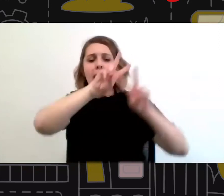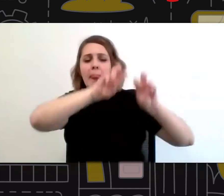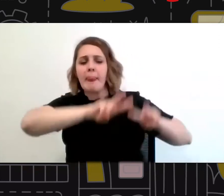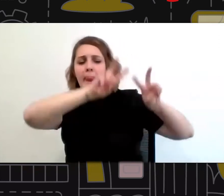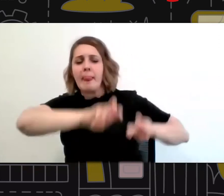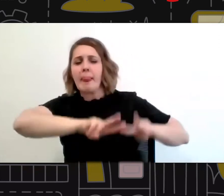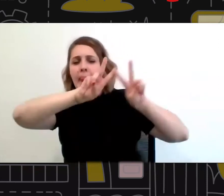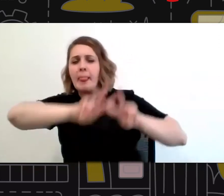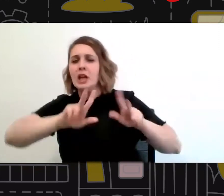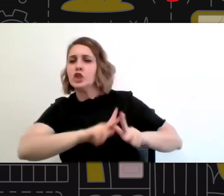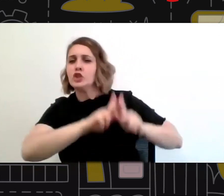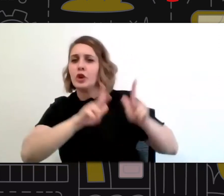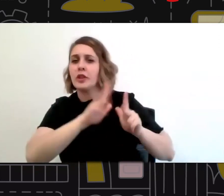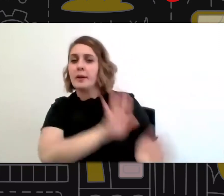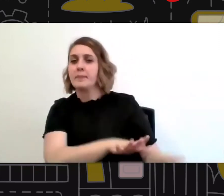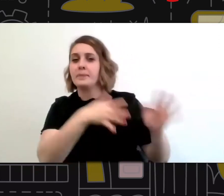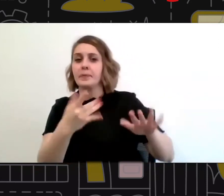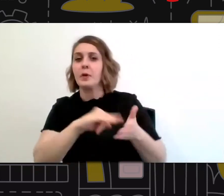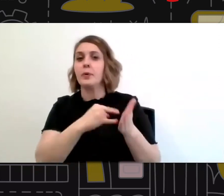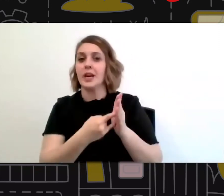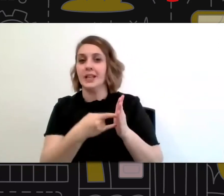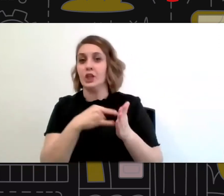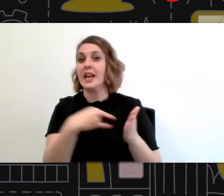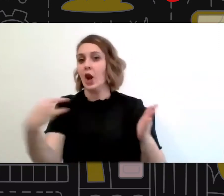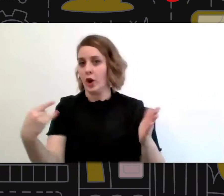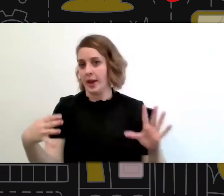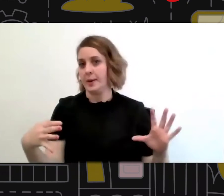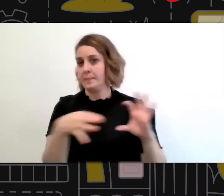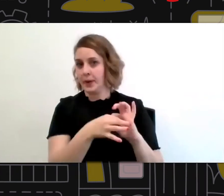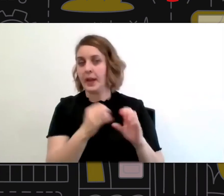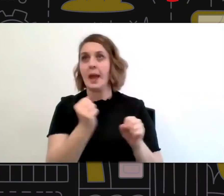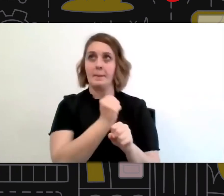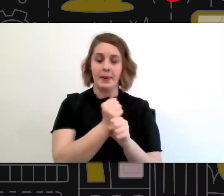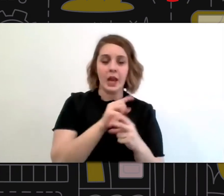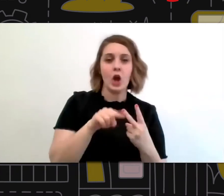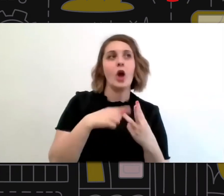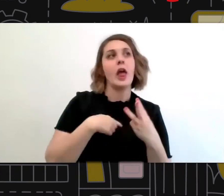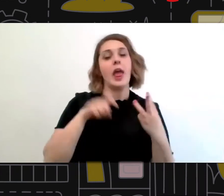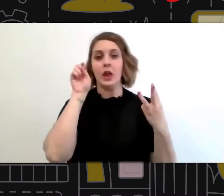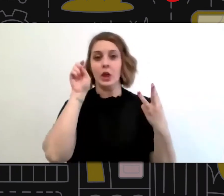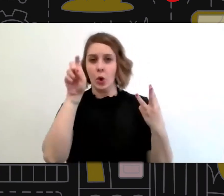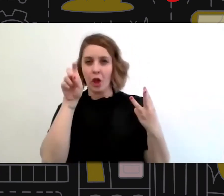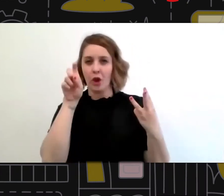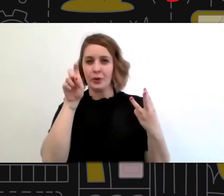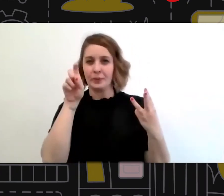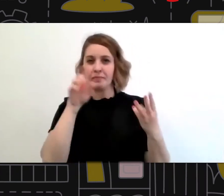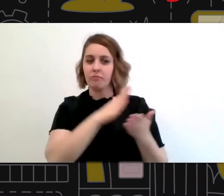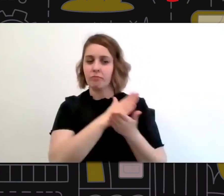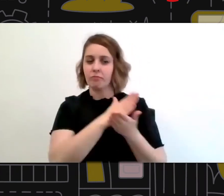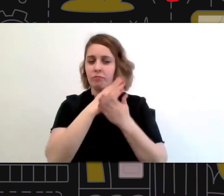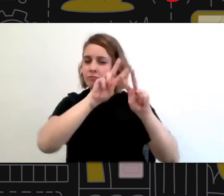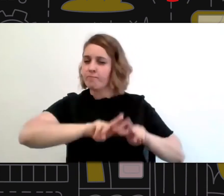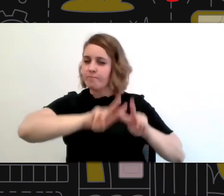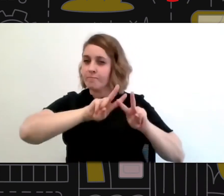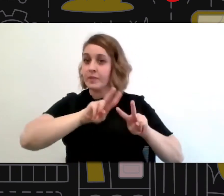investigación social aplicada en proyectos de tecnología, de empleo, de educación. ¿Y qué quiere decir esto? Porque lo que